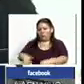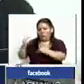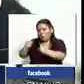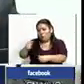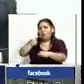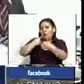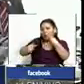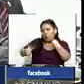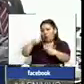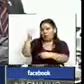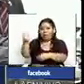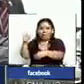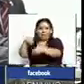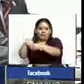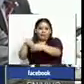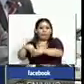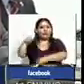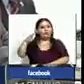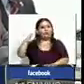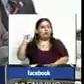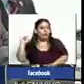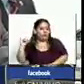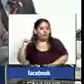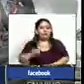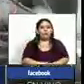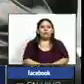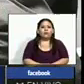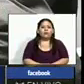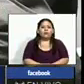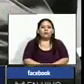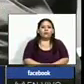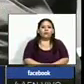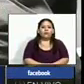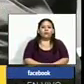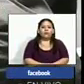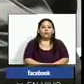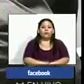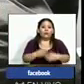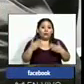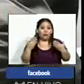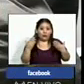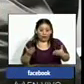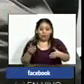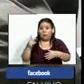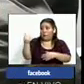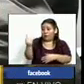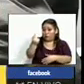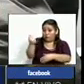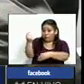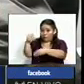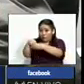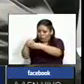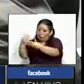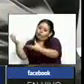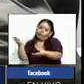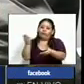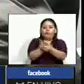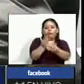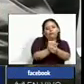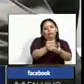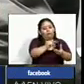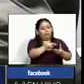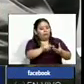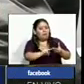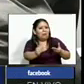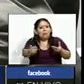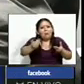con el Banco Centroamericano de Integración Económica. Que se presidente a los personeros del BESI para que nos traigan el expediente completo y nos vengan a